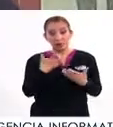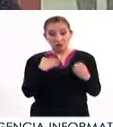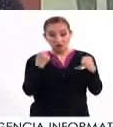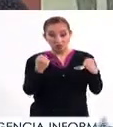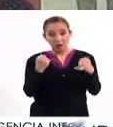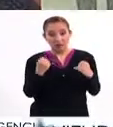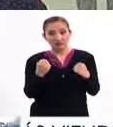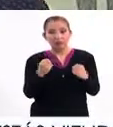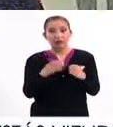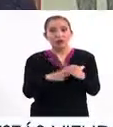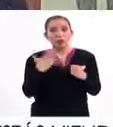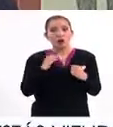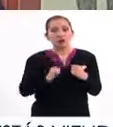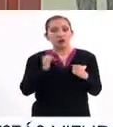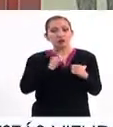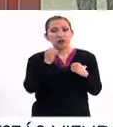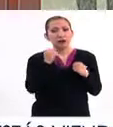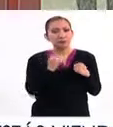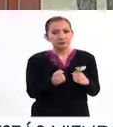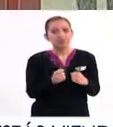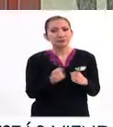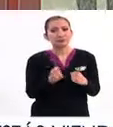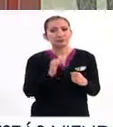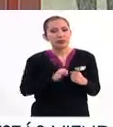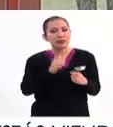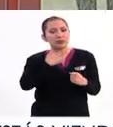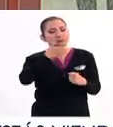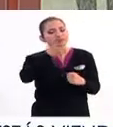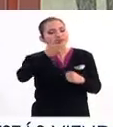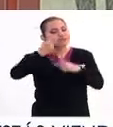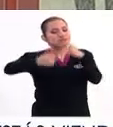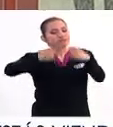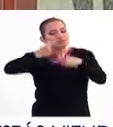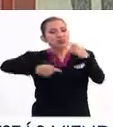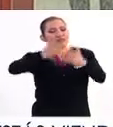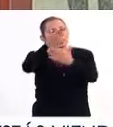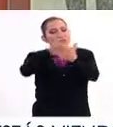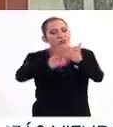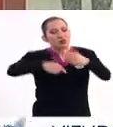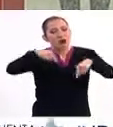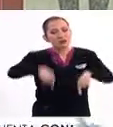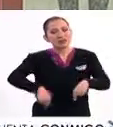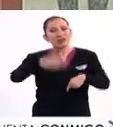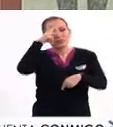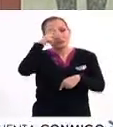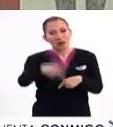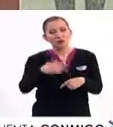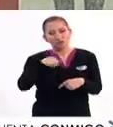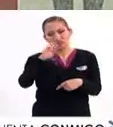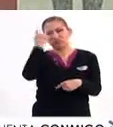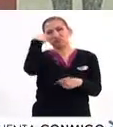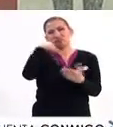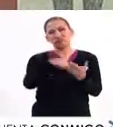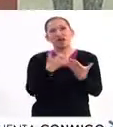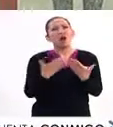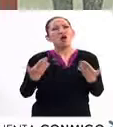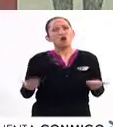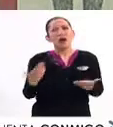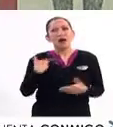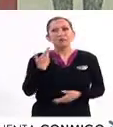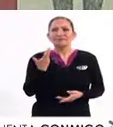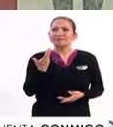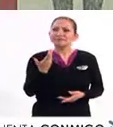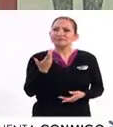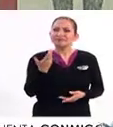yo me pregunto, ahora que tratamos nuevamente de incentivar a la lectura, de estimular a los jóvenes y a los niños a que